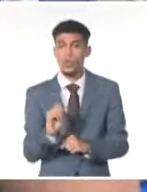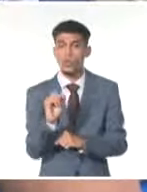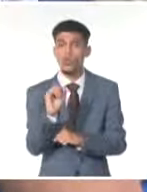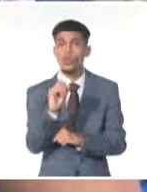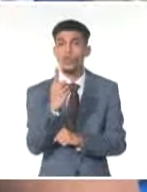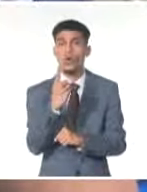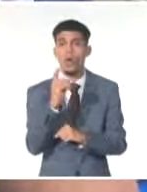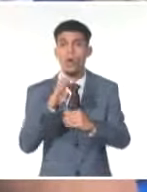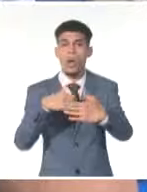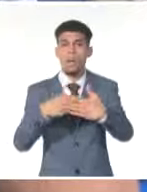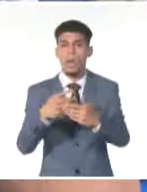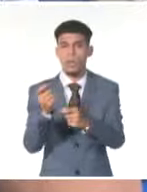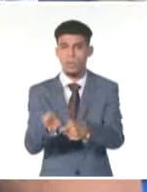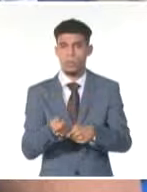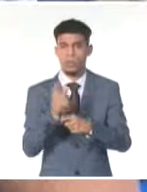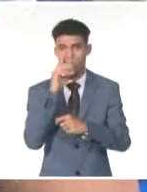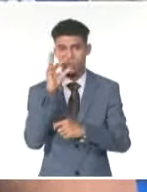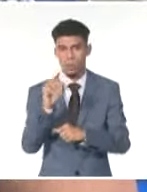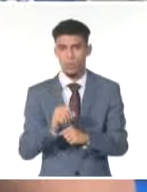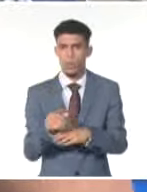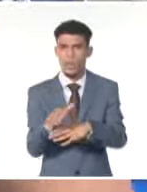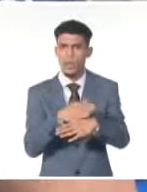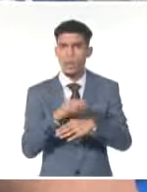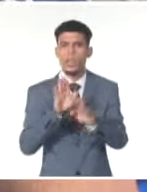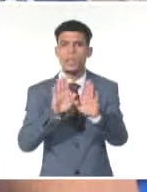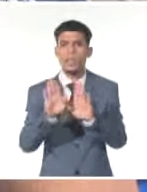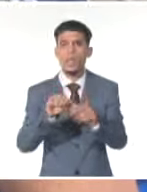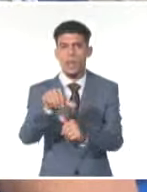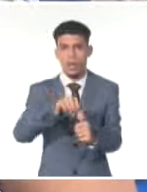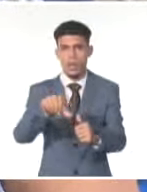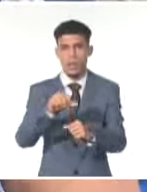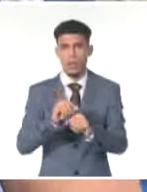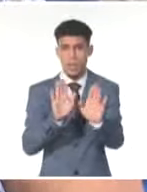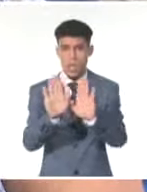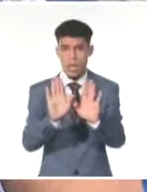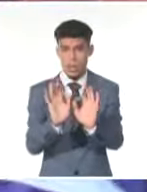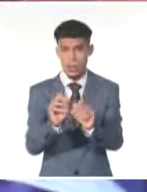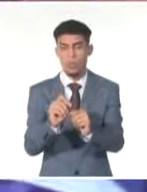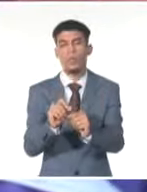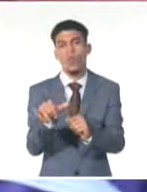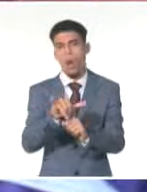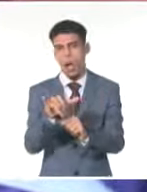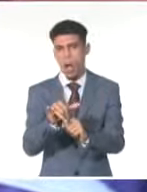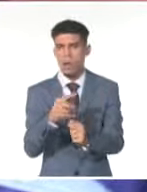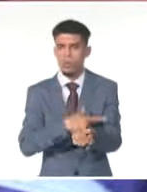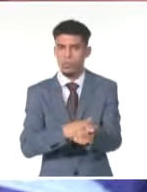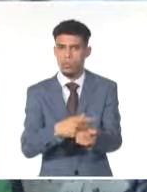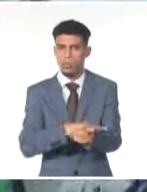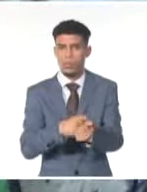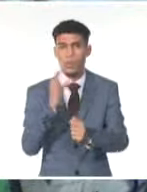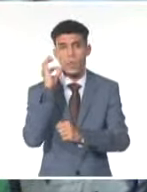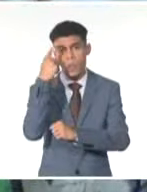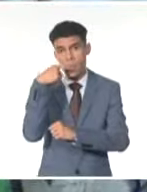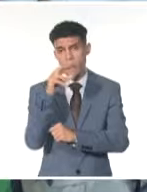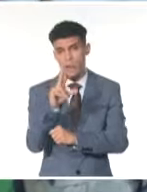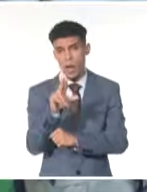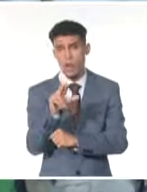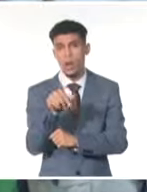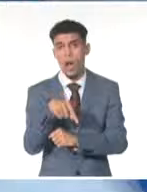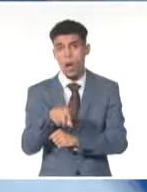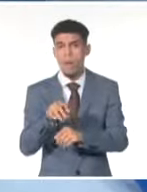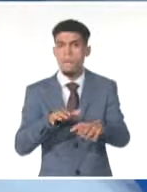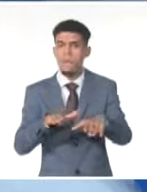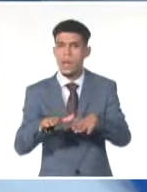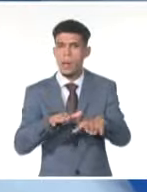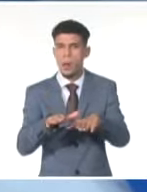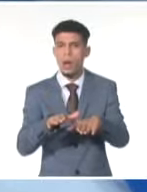agropecuarias militares, sino también de CIME, de Tiendas Caribe. El presupuestado de la FARO hoy se prepara para hacer una